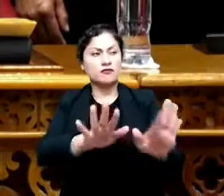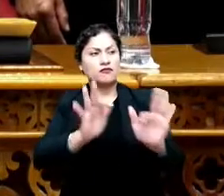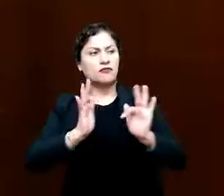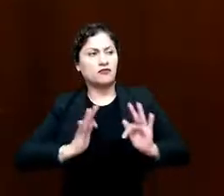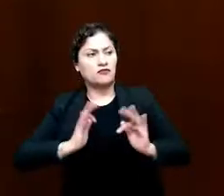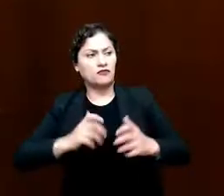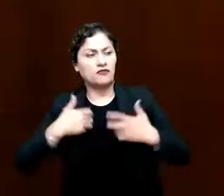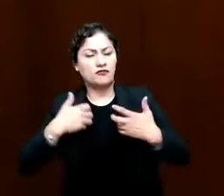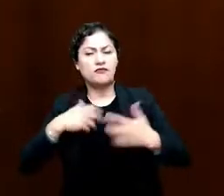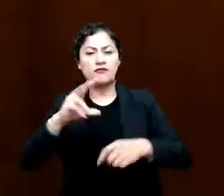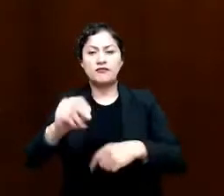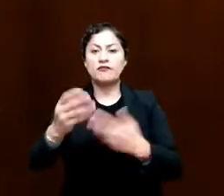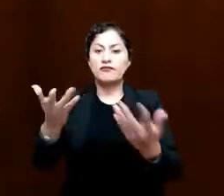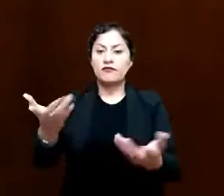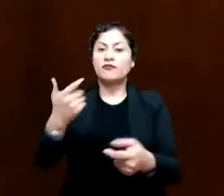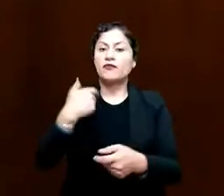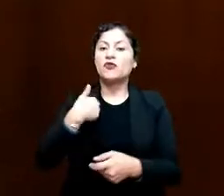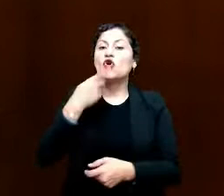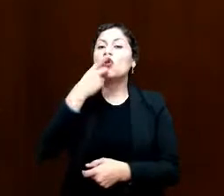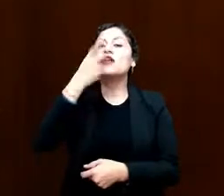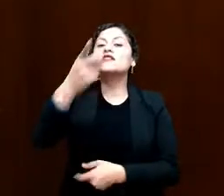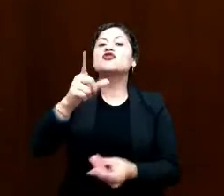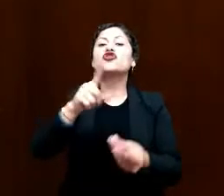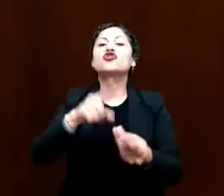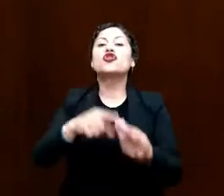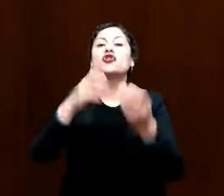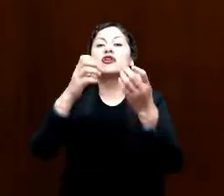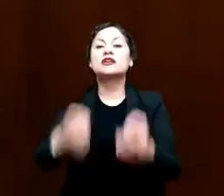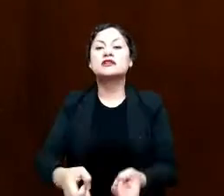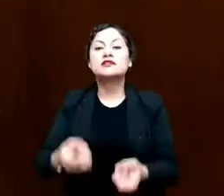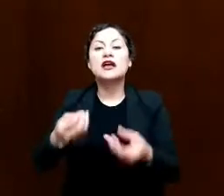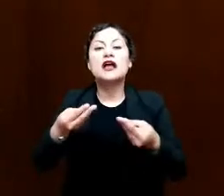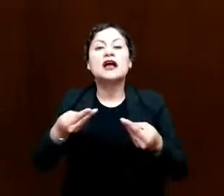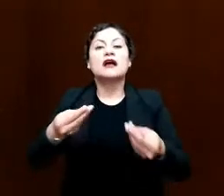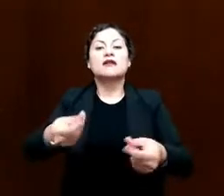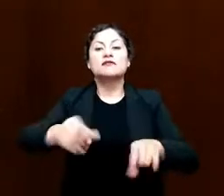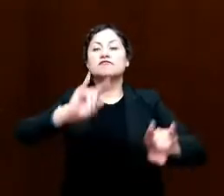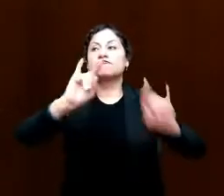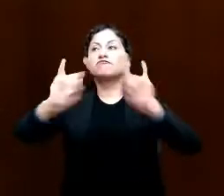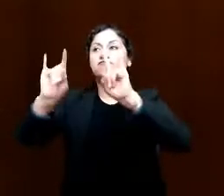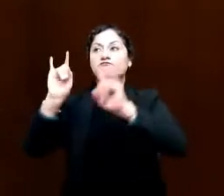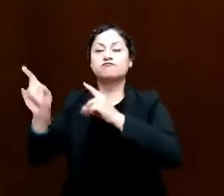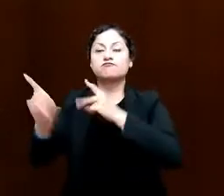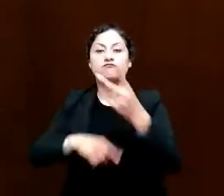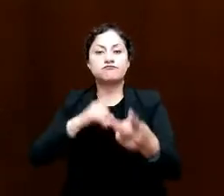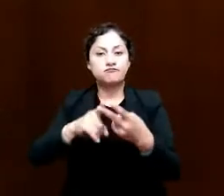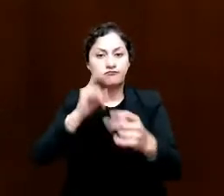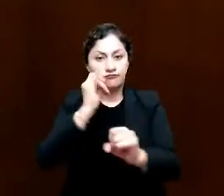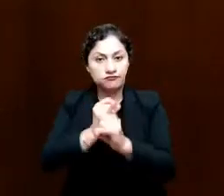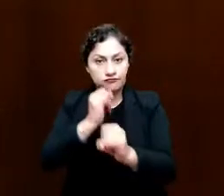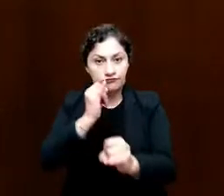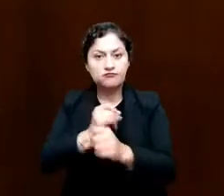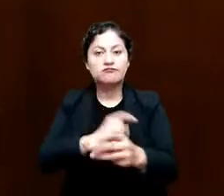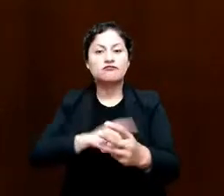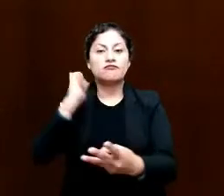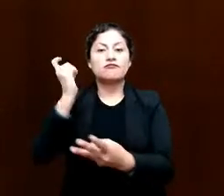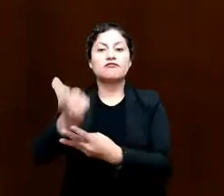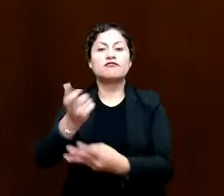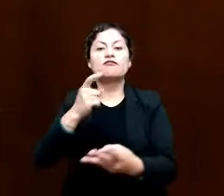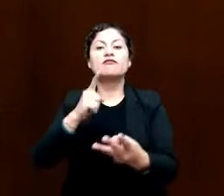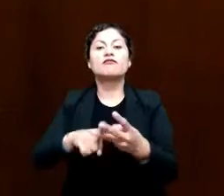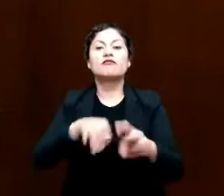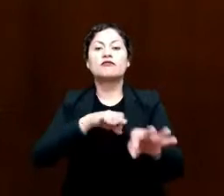yo les digo a dónde fue a espectaculares a pautas en redes sociales a pagar nóminas